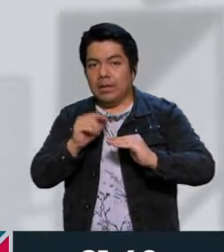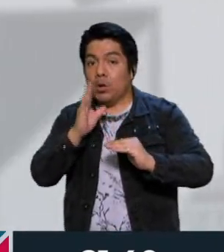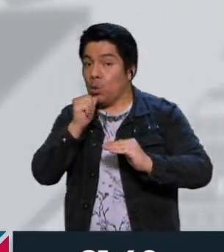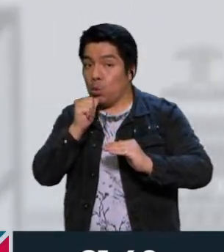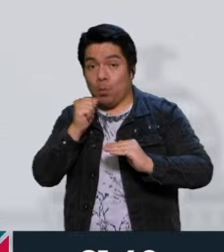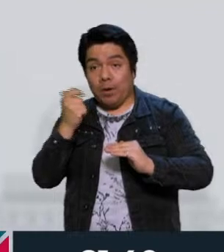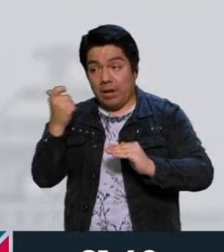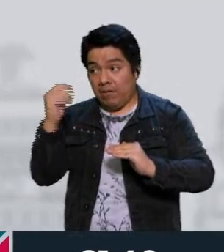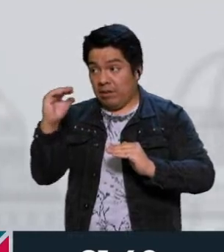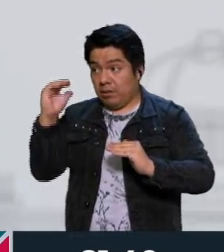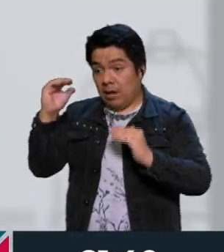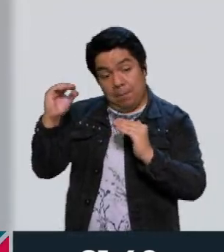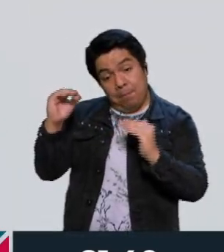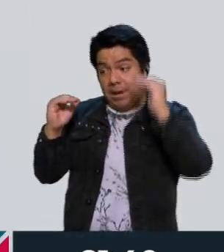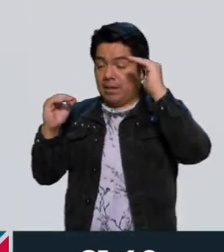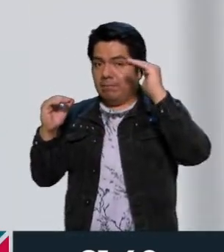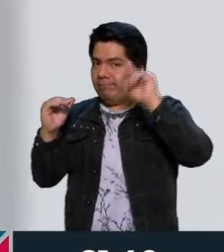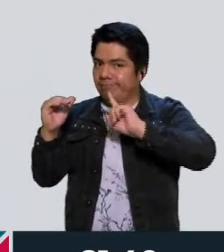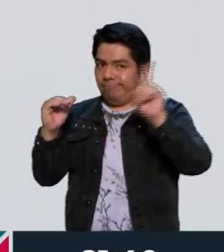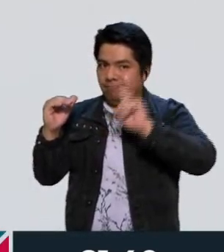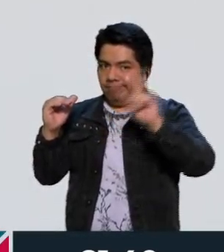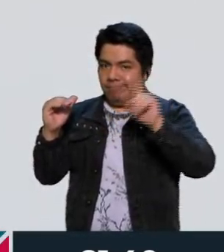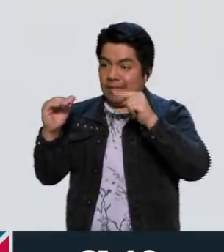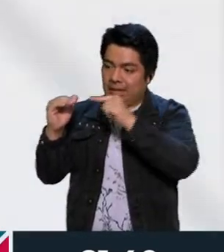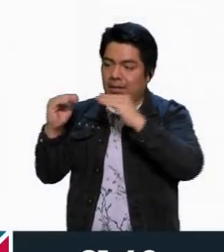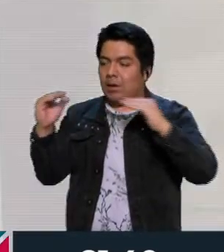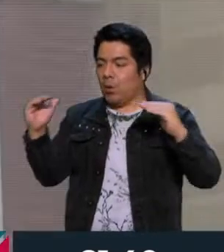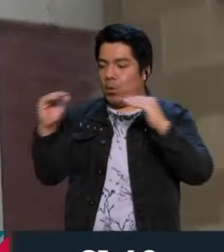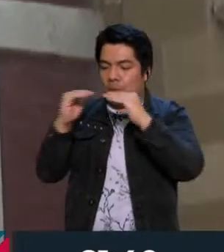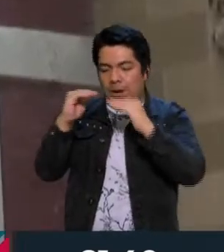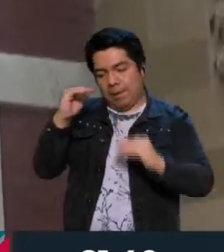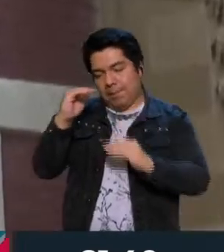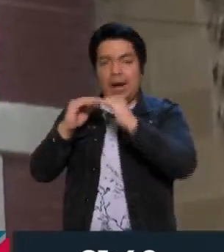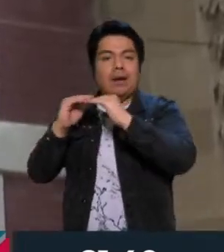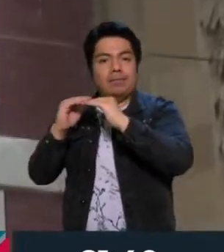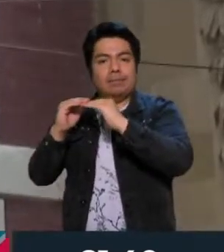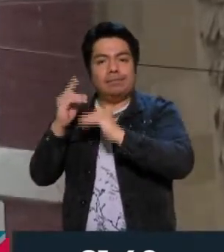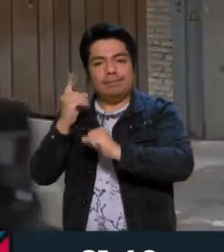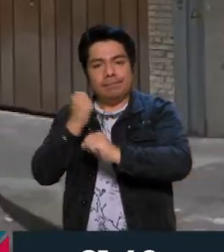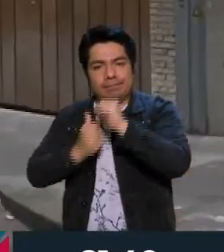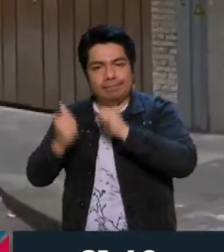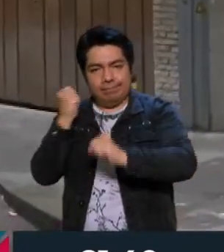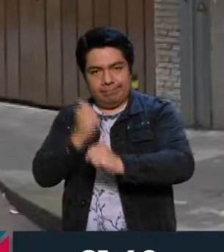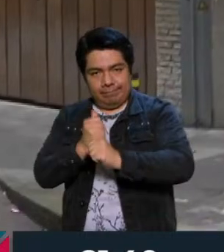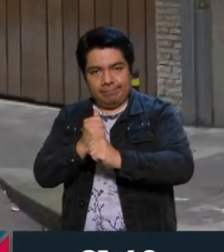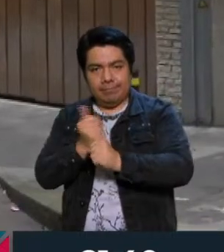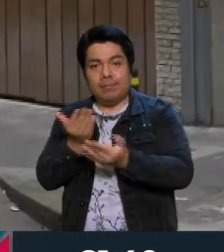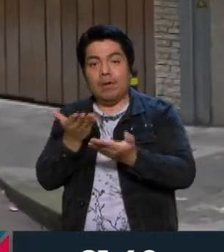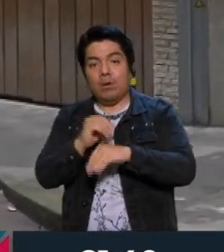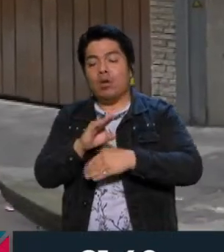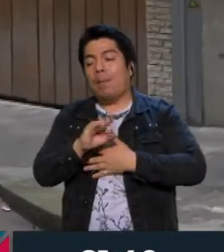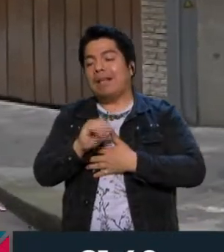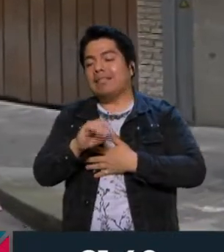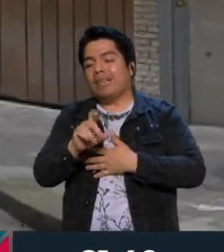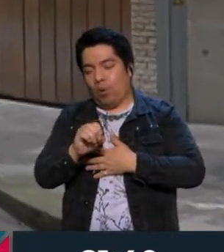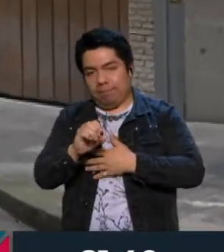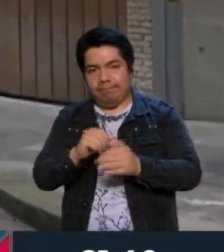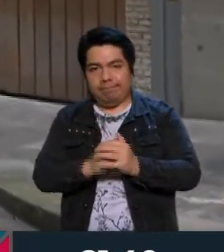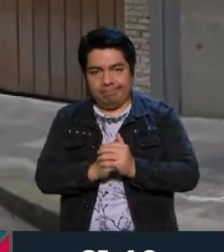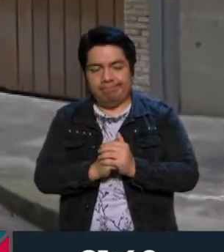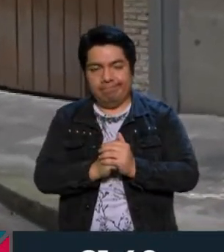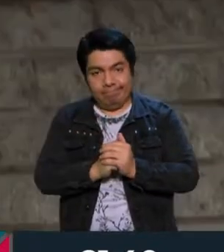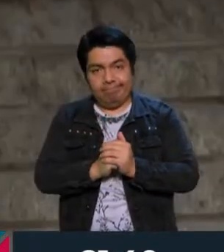podrá superar la inflación registrada el año inmediato anterior por el Banco de México. Esto